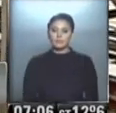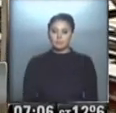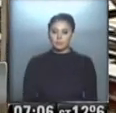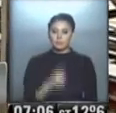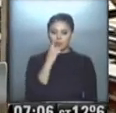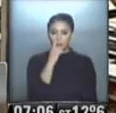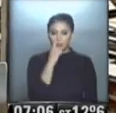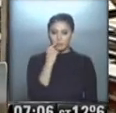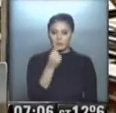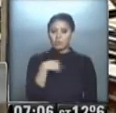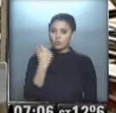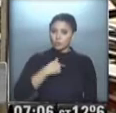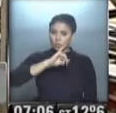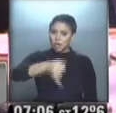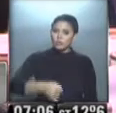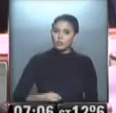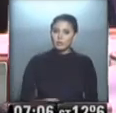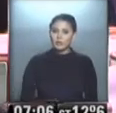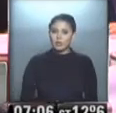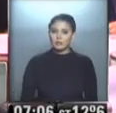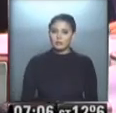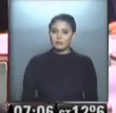Y hemos autorizado